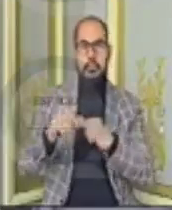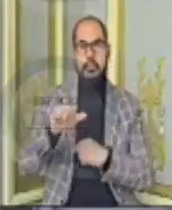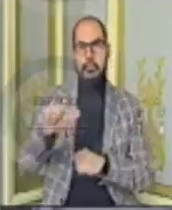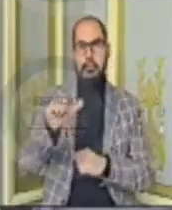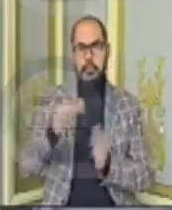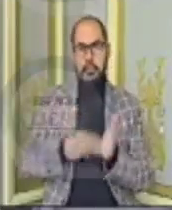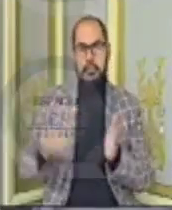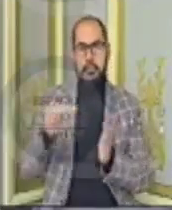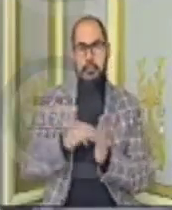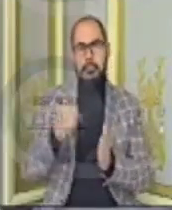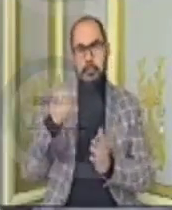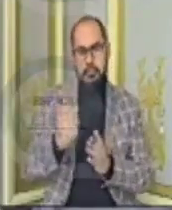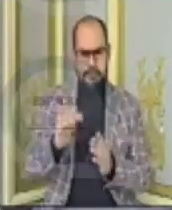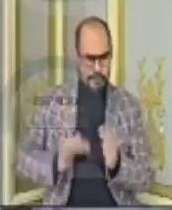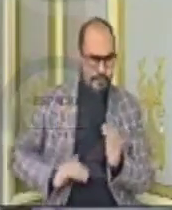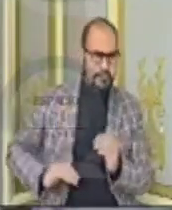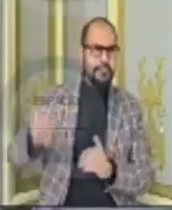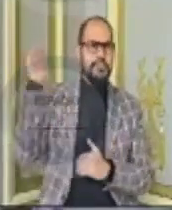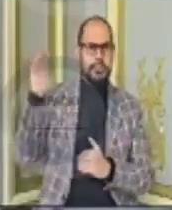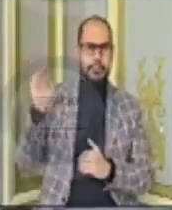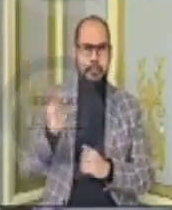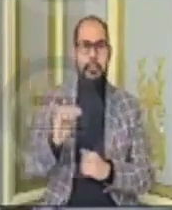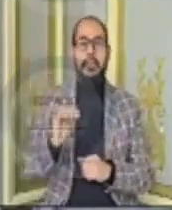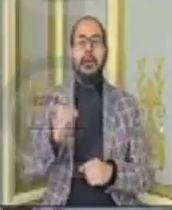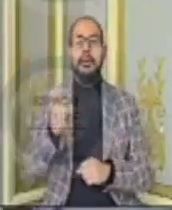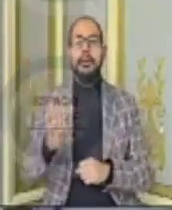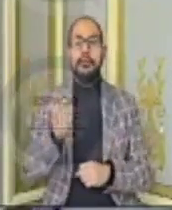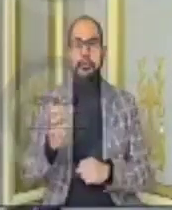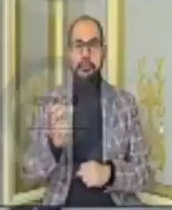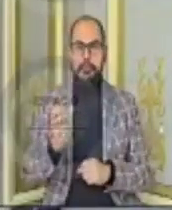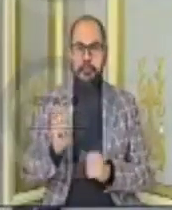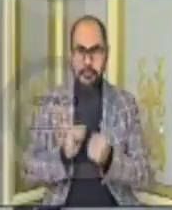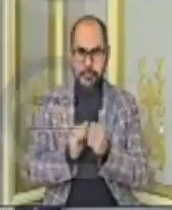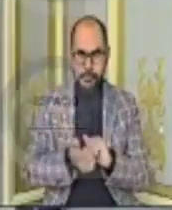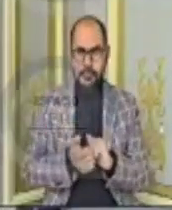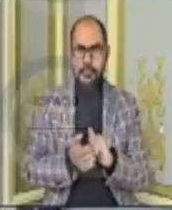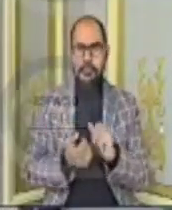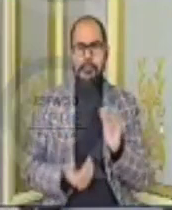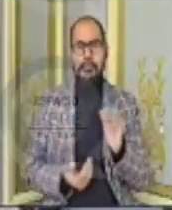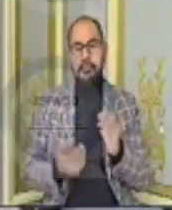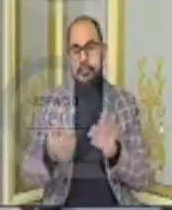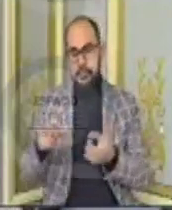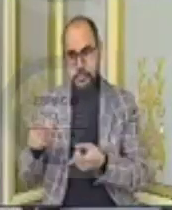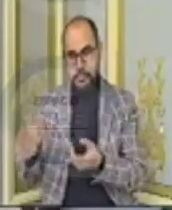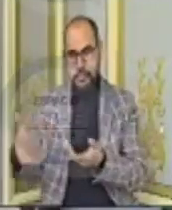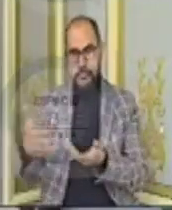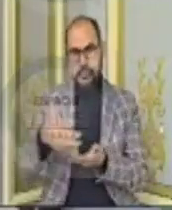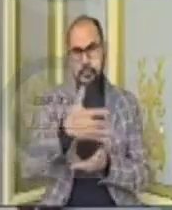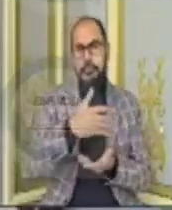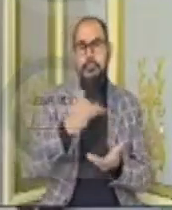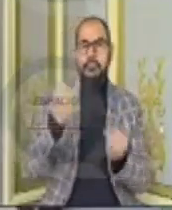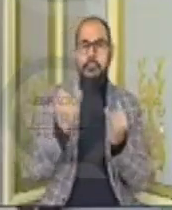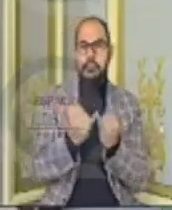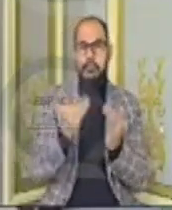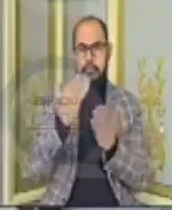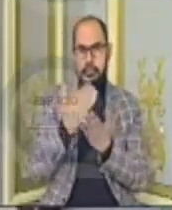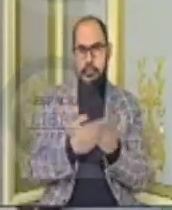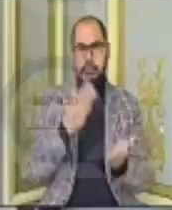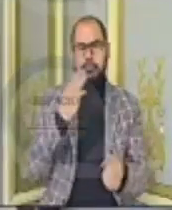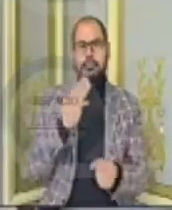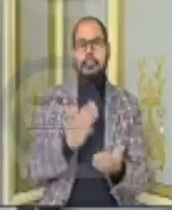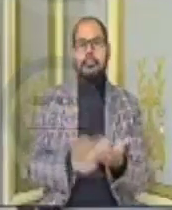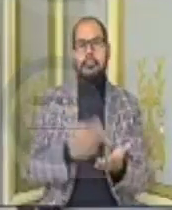millones de pesos. En total, considerando las actualizaciones y recargos, así como la reducción de